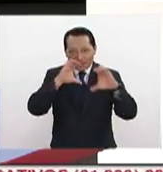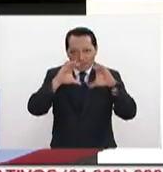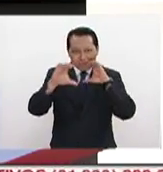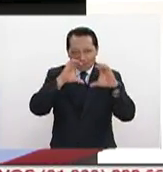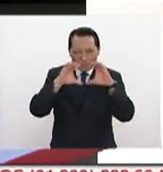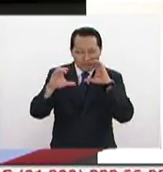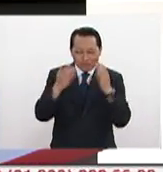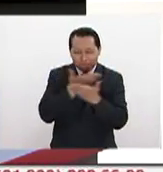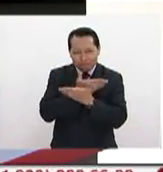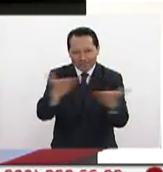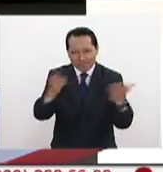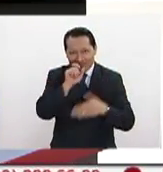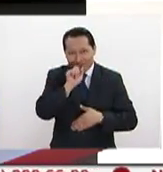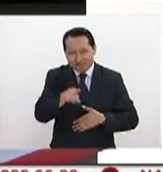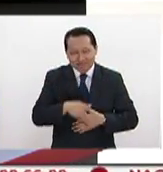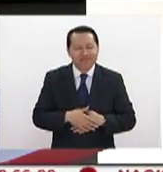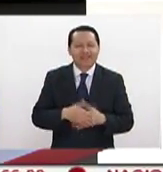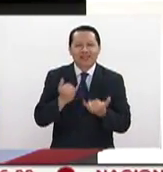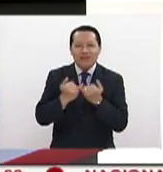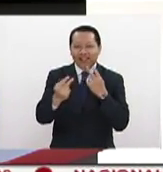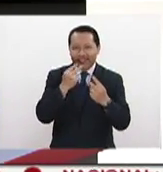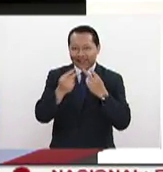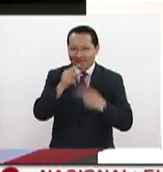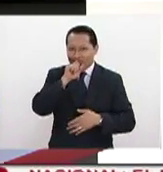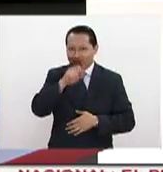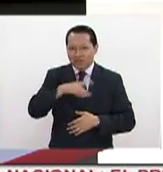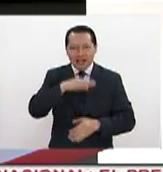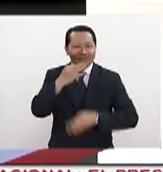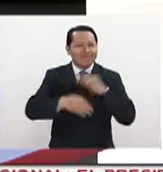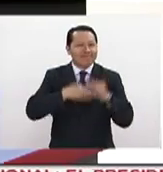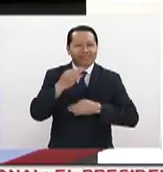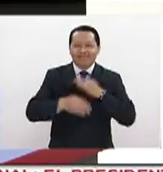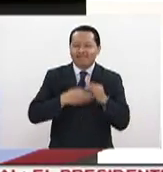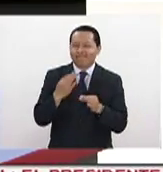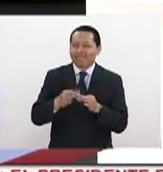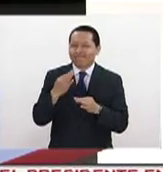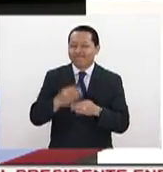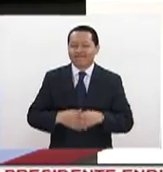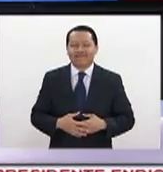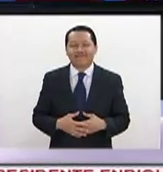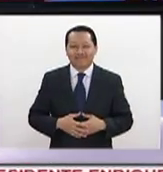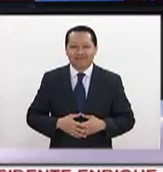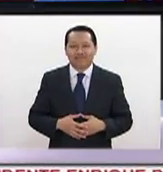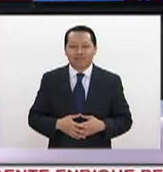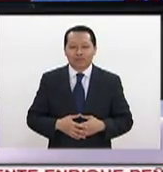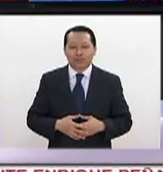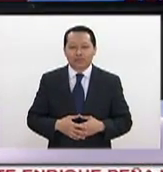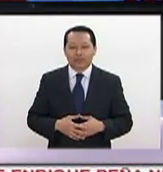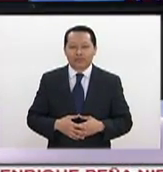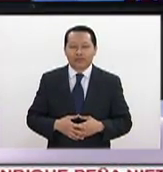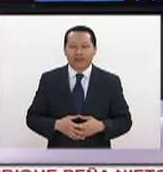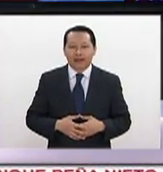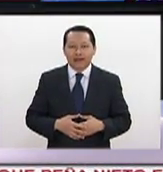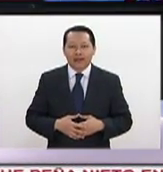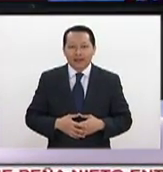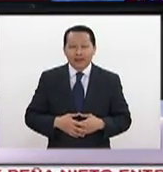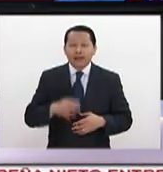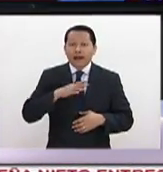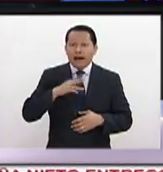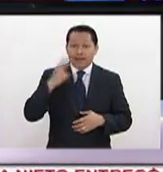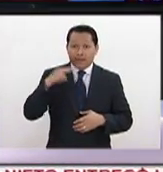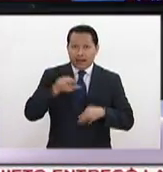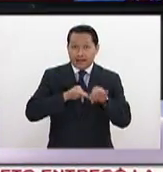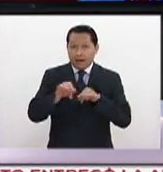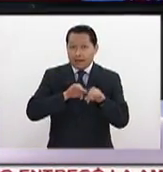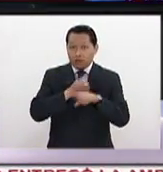permite comunicarnos también con ustedes. Acompáñenos, este es su informativo, le tenemos la noticia al día. De gira de trabajo